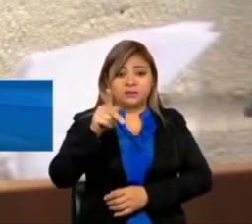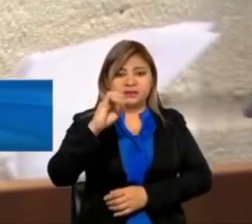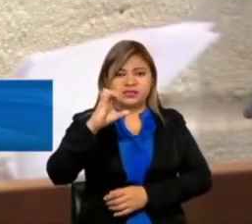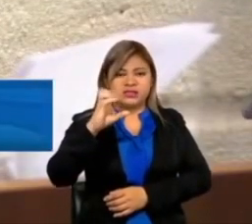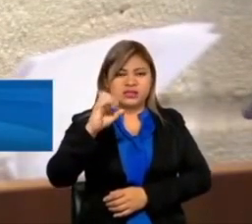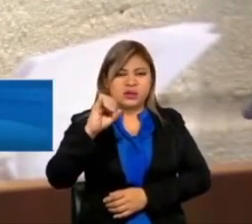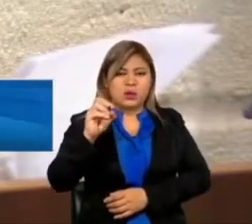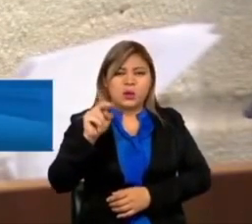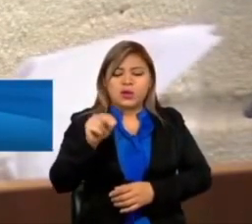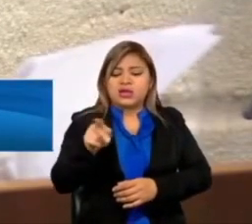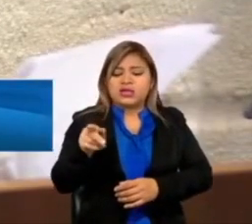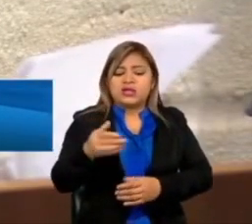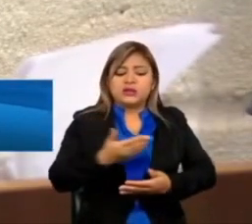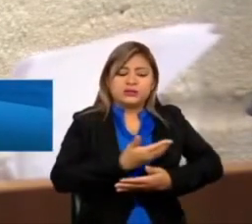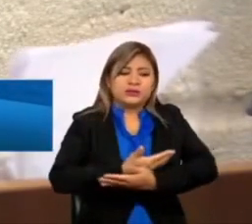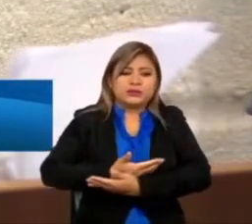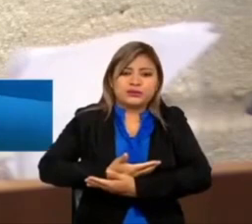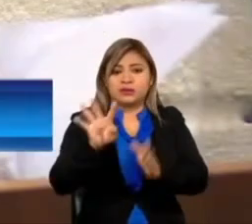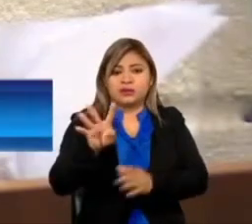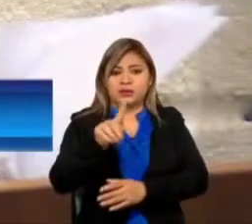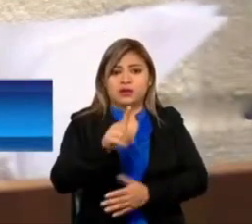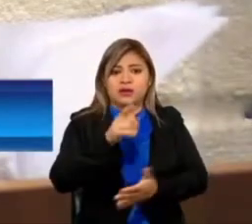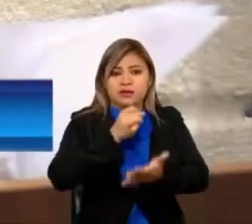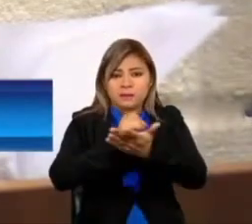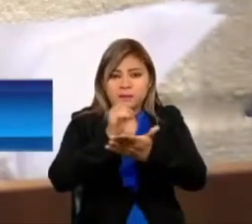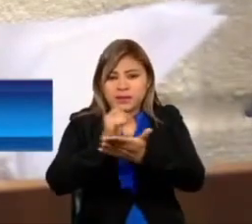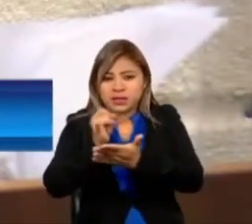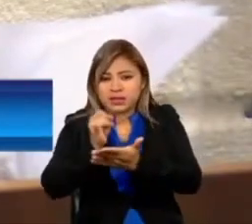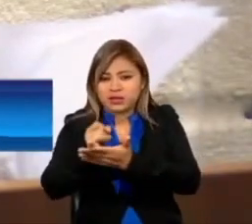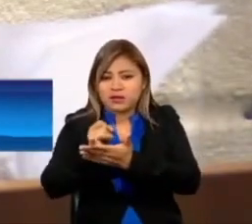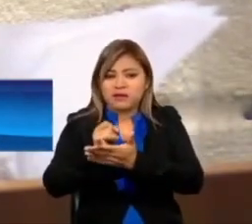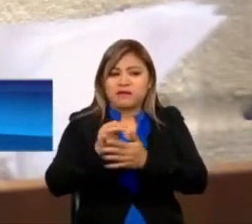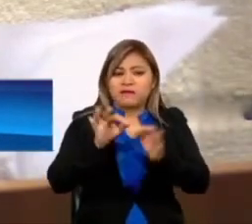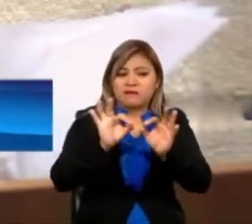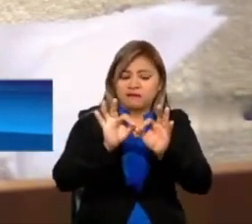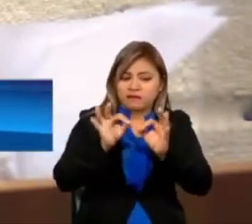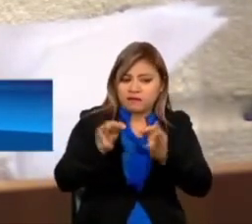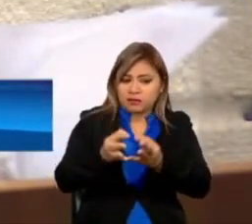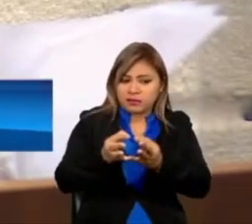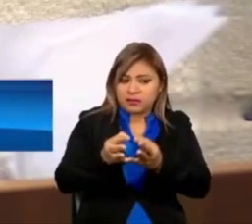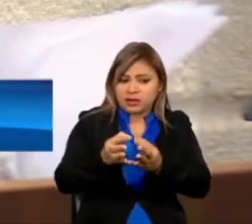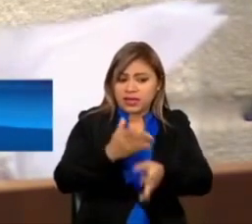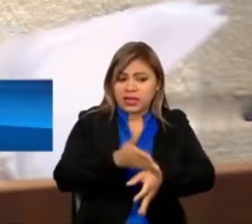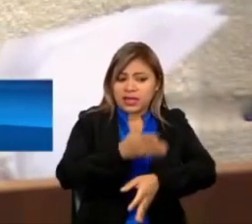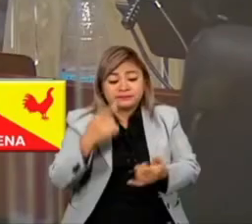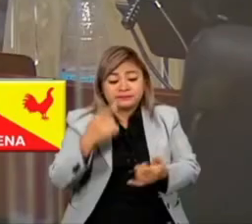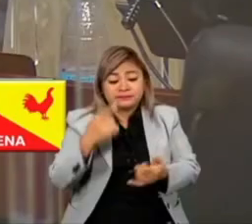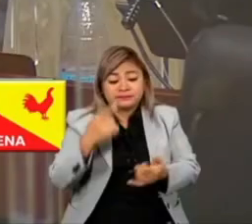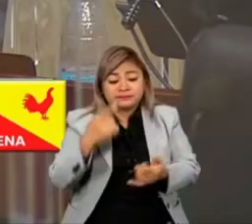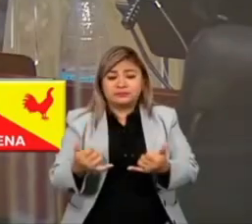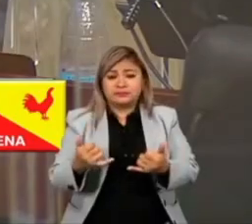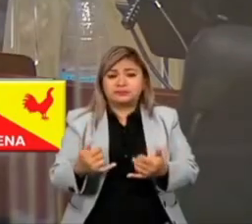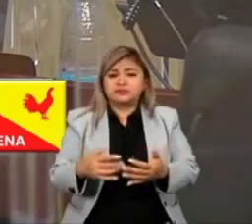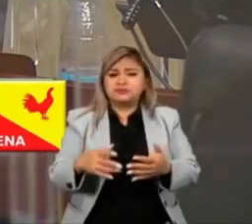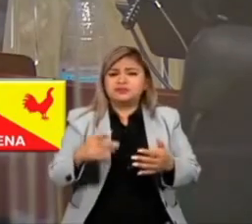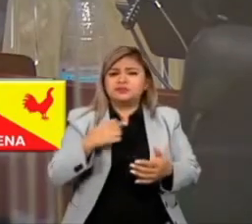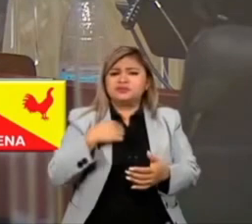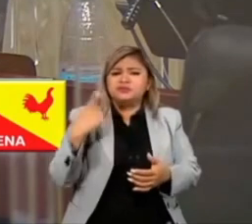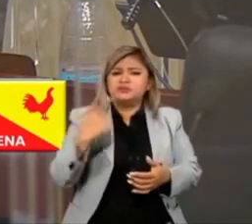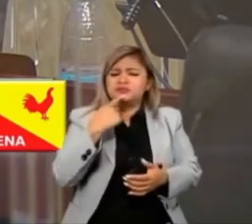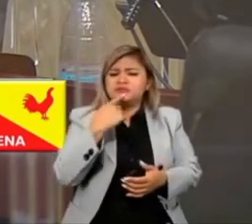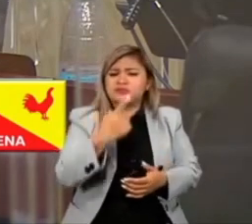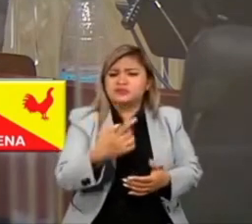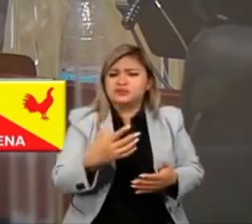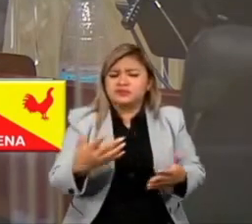entregar en adopción a su hijo o hija que esté por nacer, incluyendo los casos de las víctimas de violación o incesto. Defiendo el